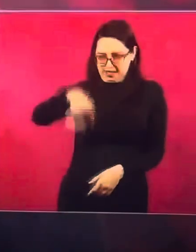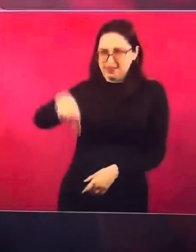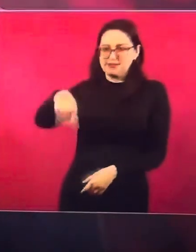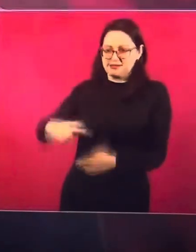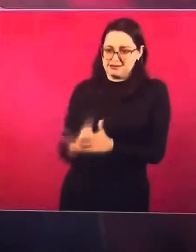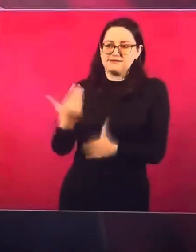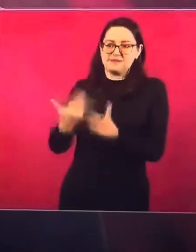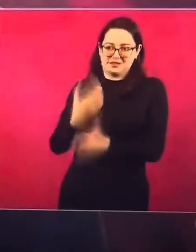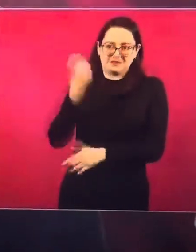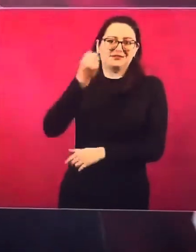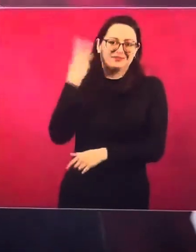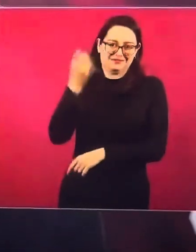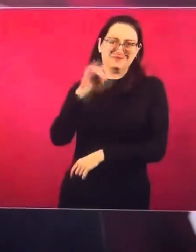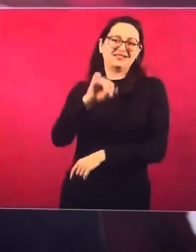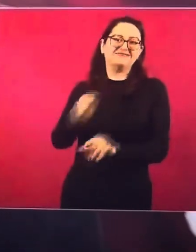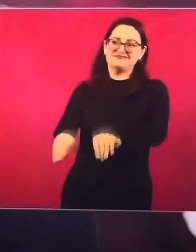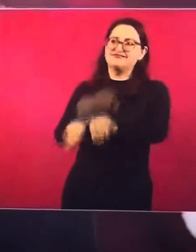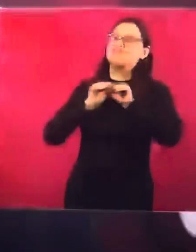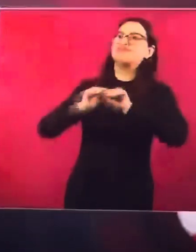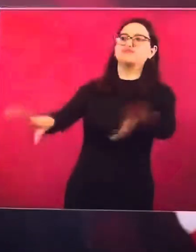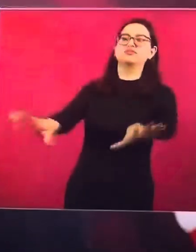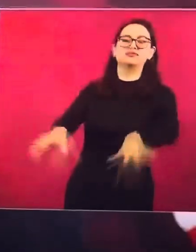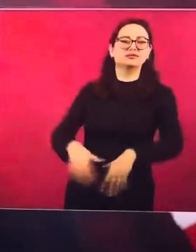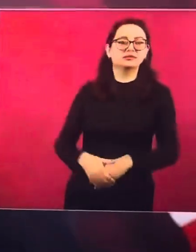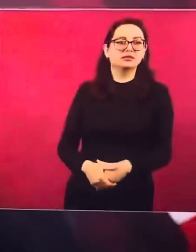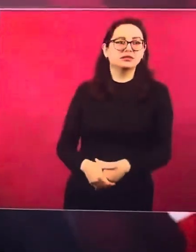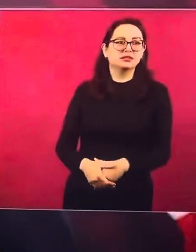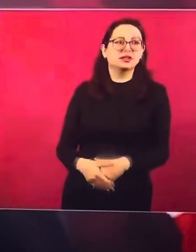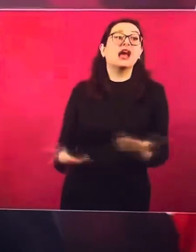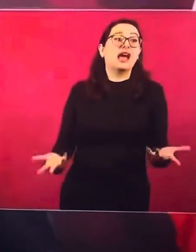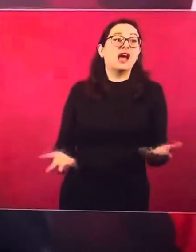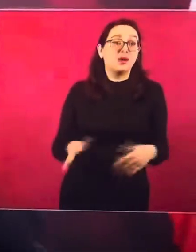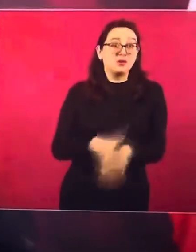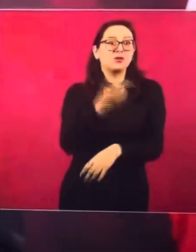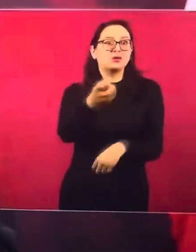pues la gente se entera de cosas que en otros medios